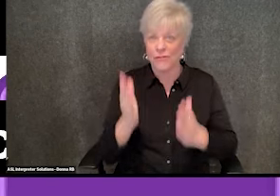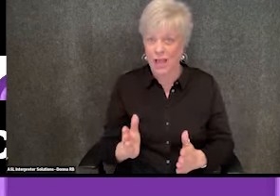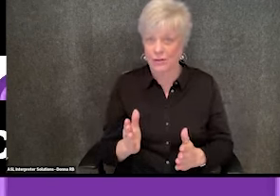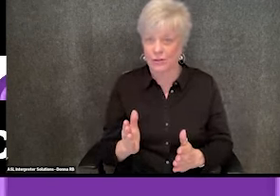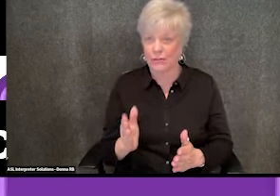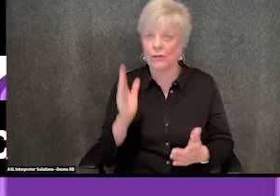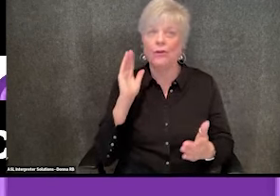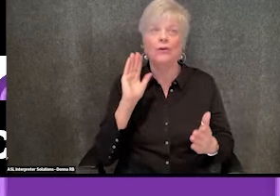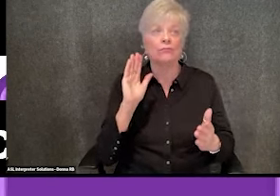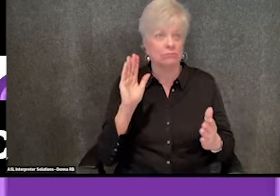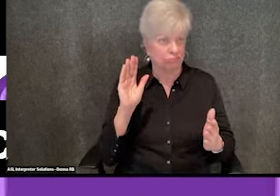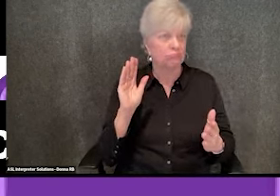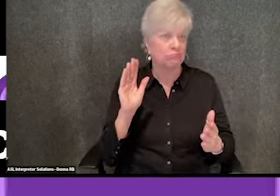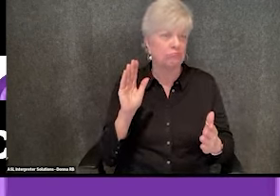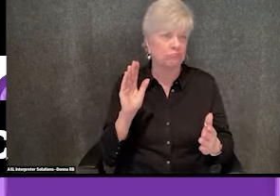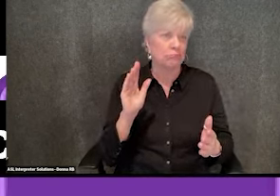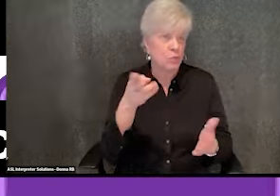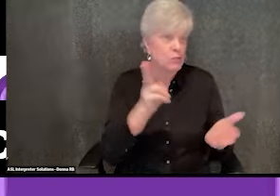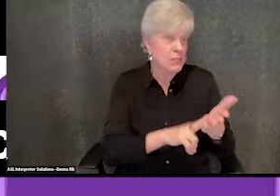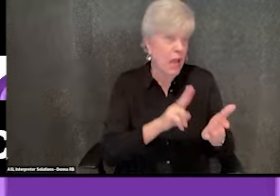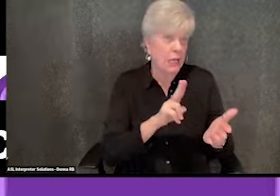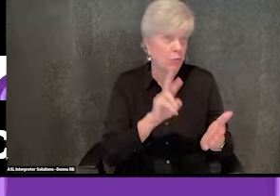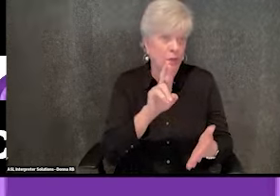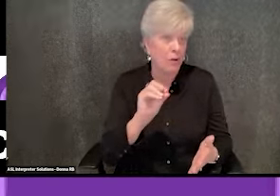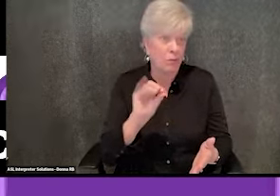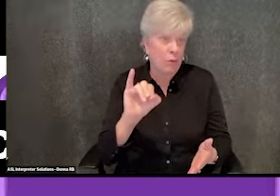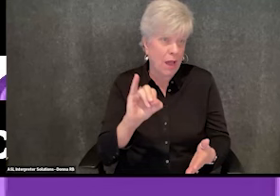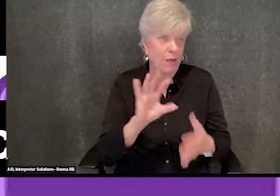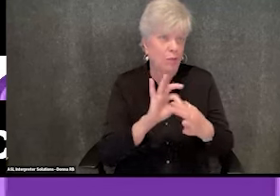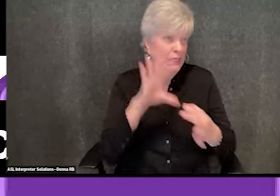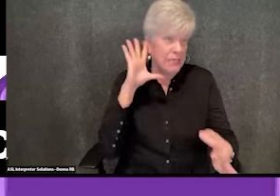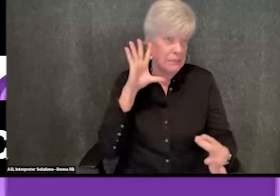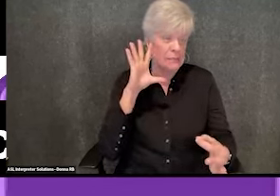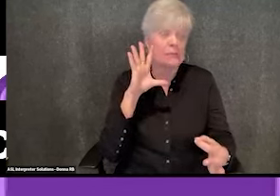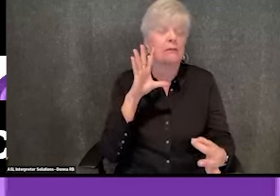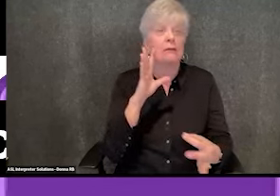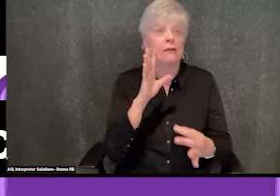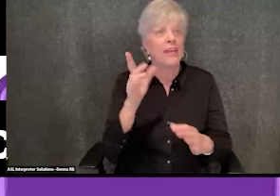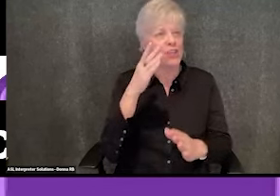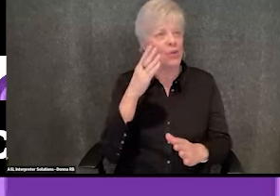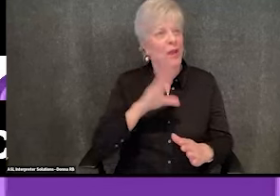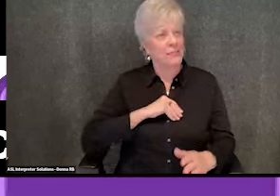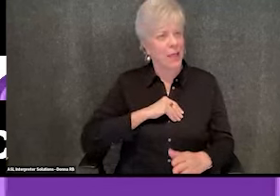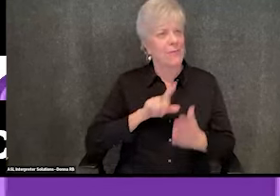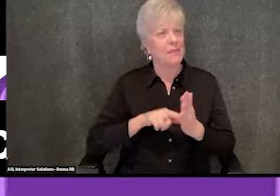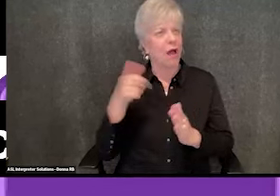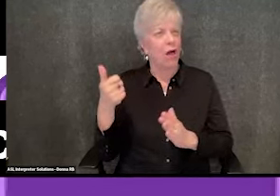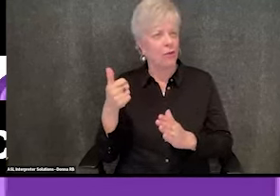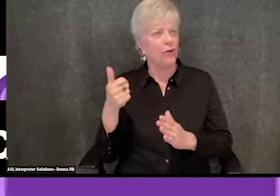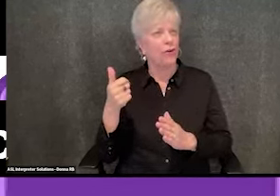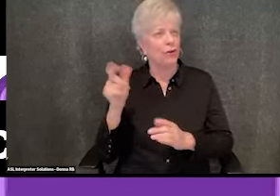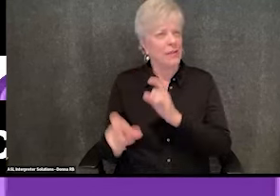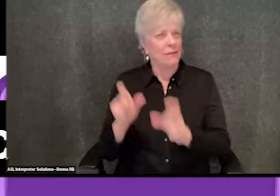el proveedor realmente, para el médico o para la persona, utilizar la persona firma o